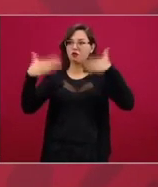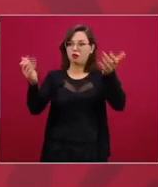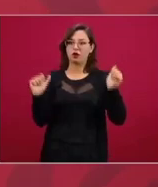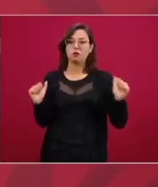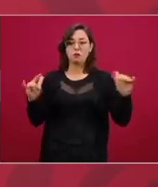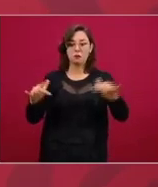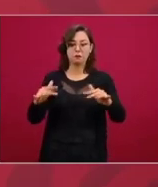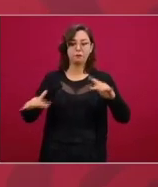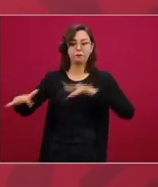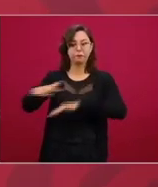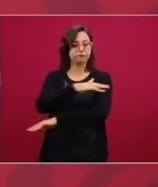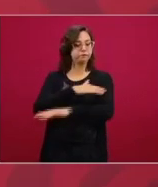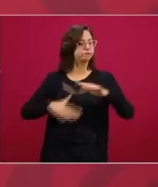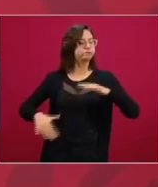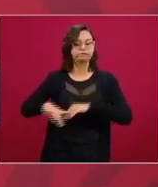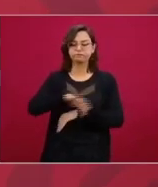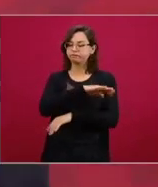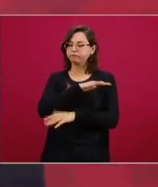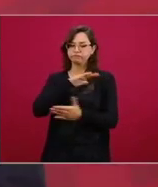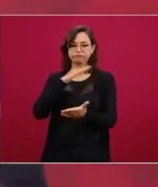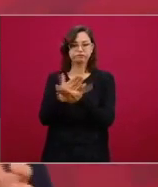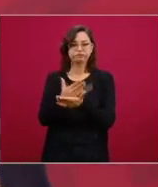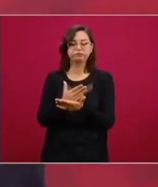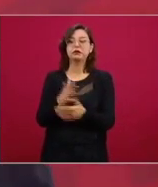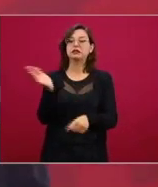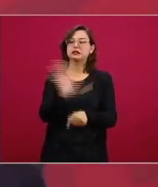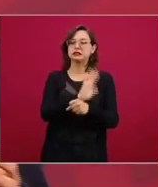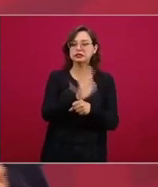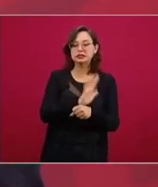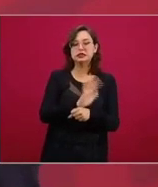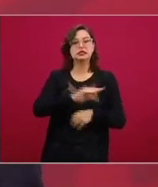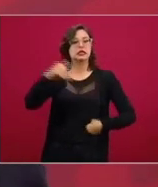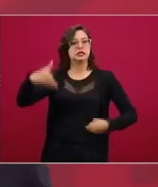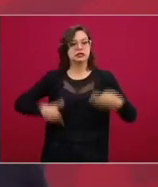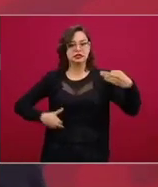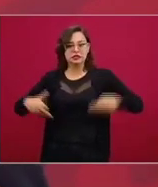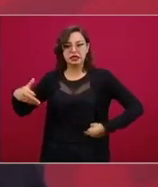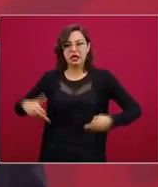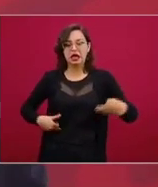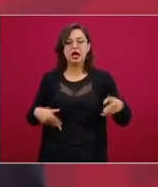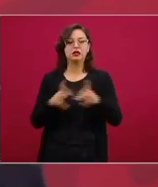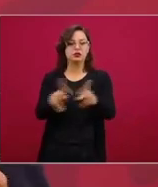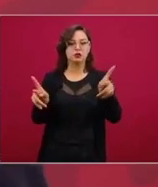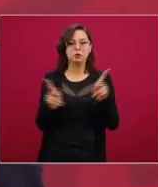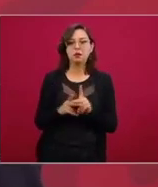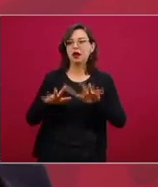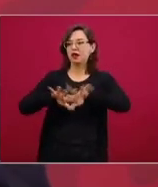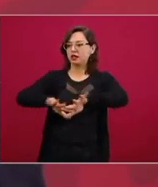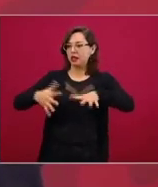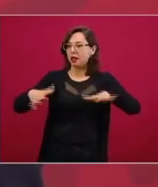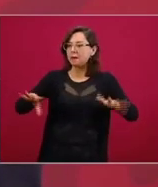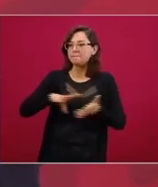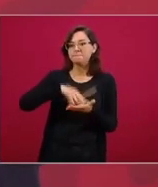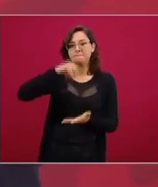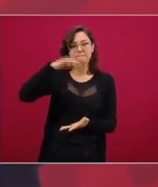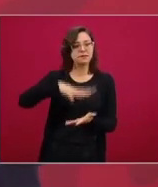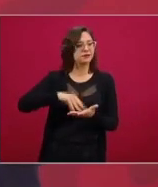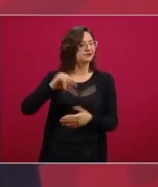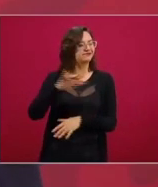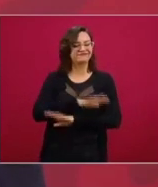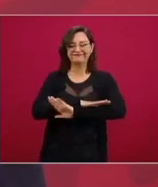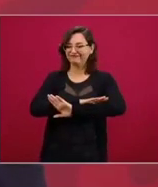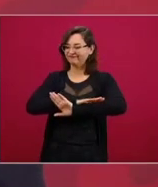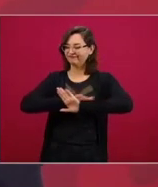público, digo, ya, todo ya, el espacio ya, público, ya cines, que teatros, están parques, en este, plazas, playas, en este. Que